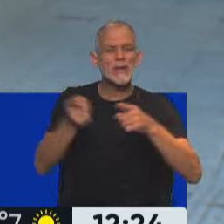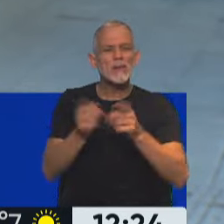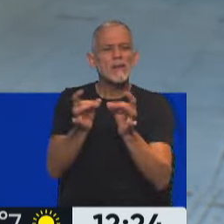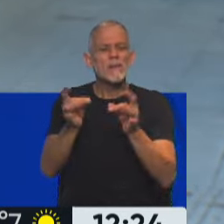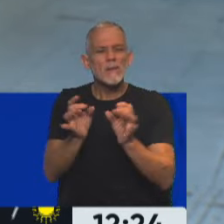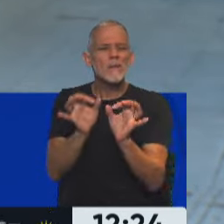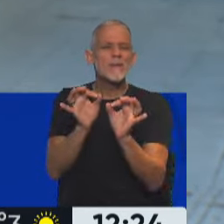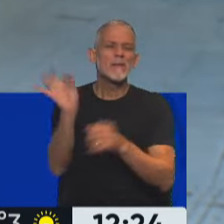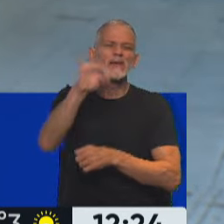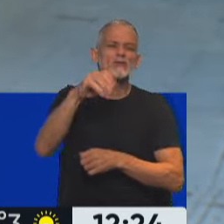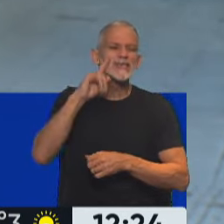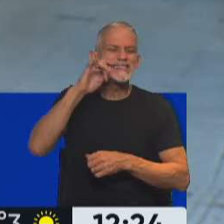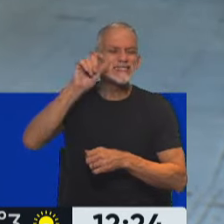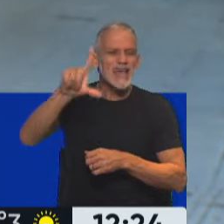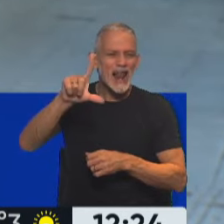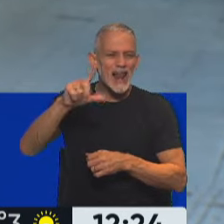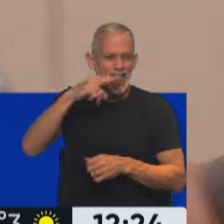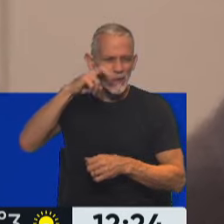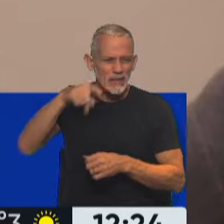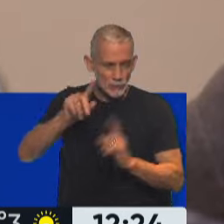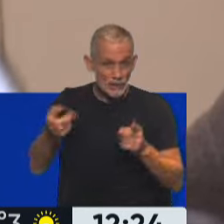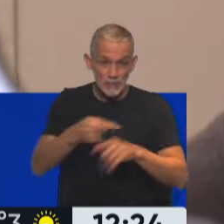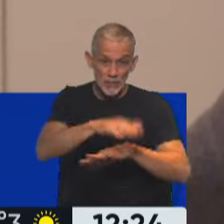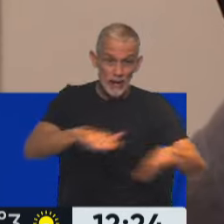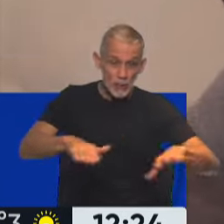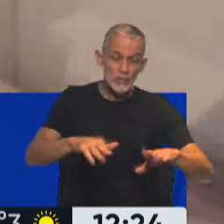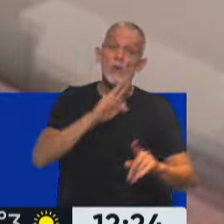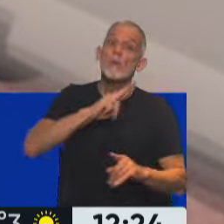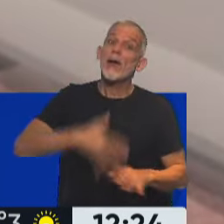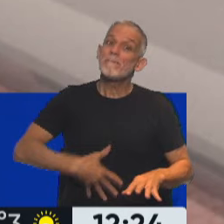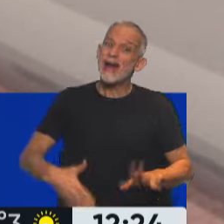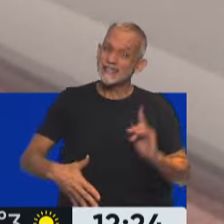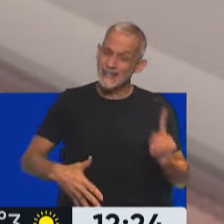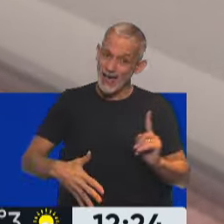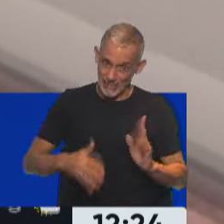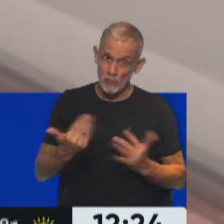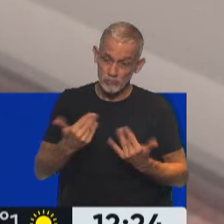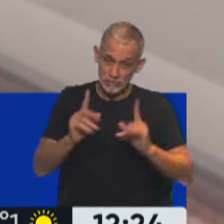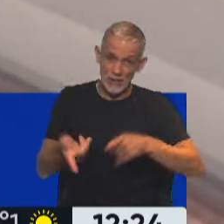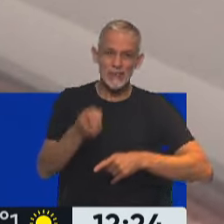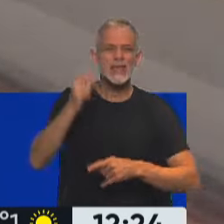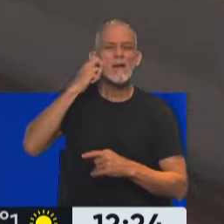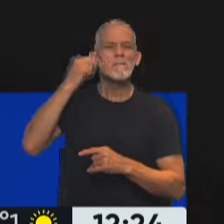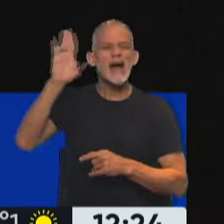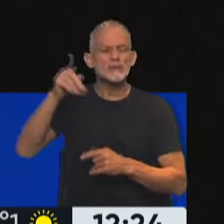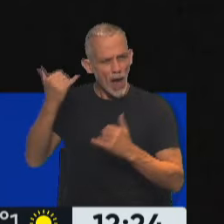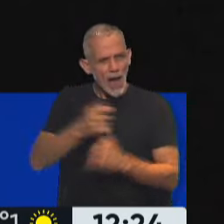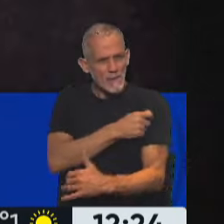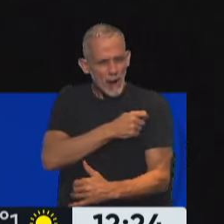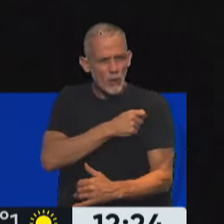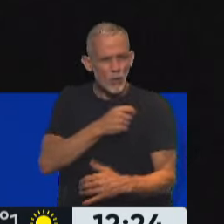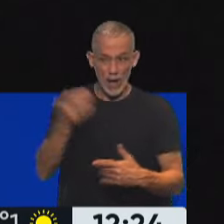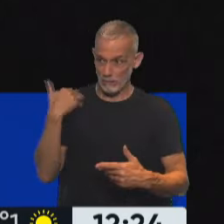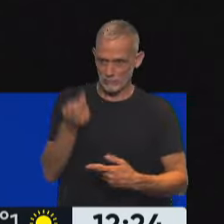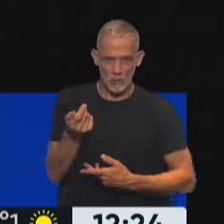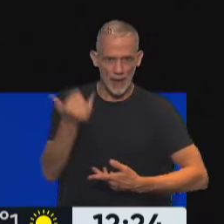sincicial respiratorio, para los niños, para las embarazadas y eventualmente también para los adultos mayores. Ahora en los últimos años